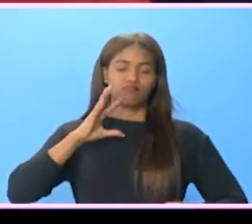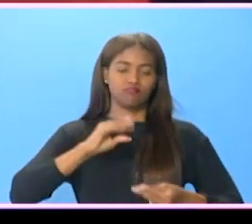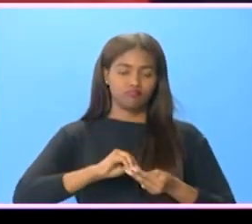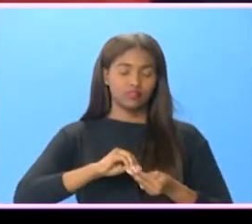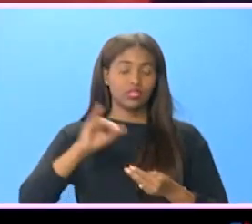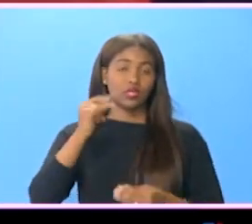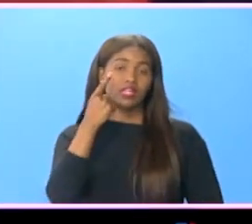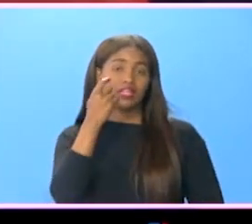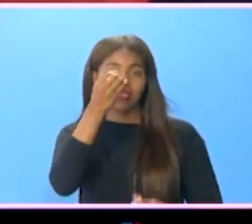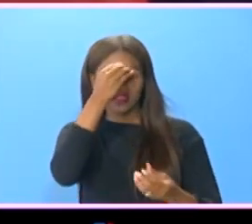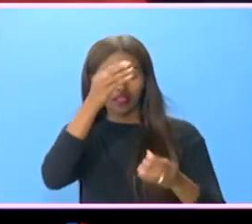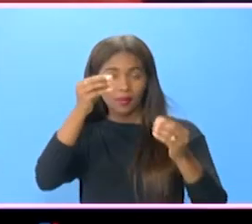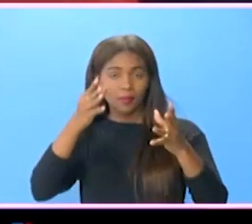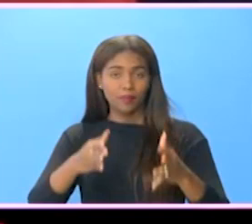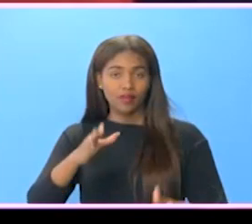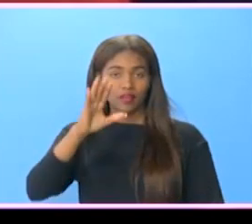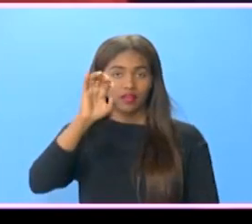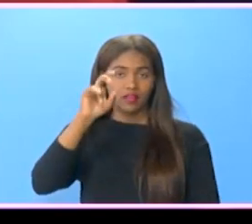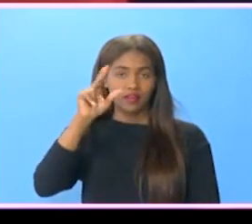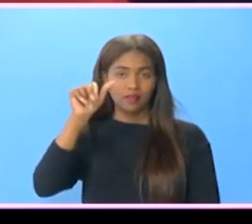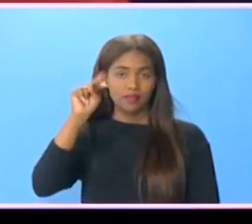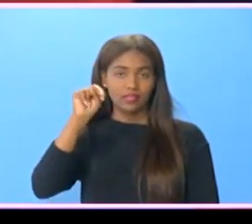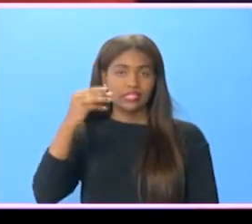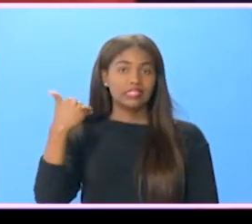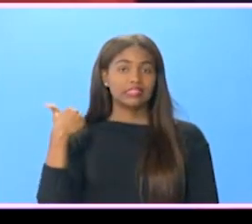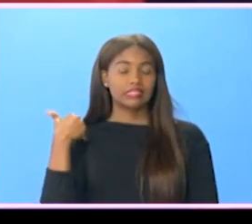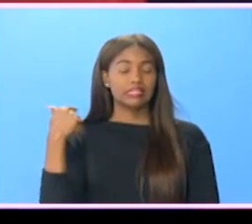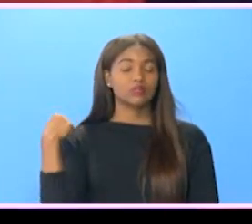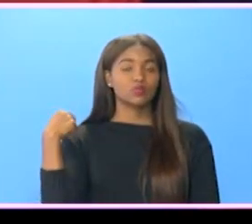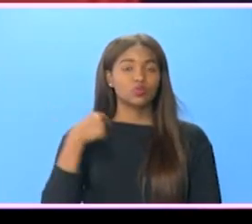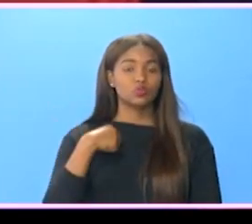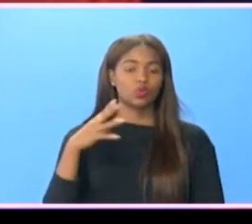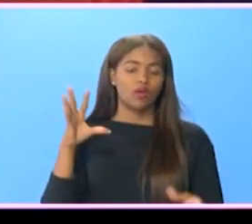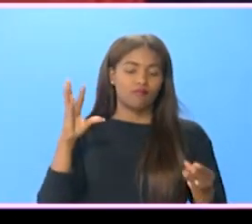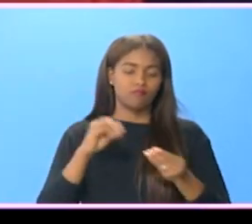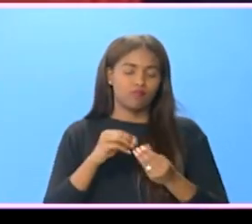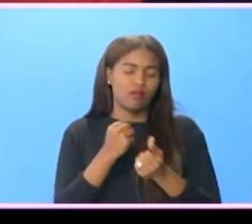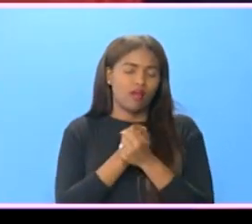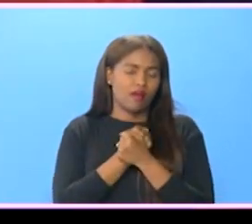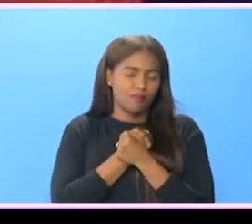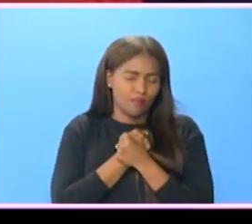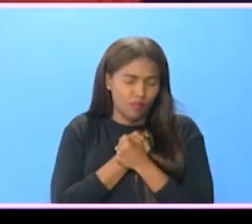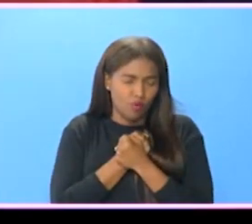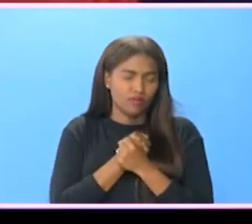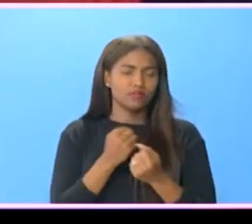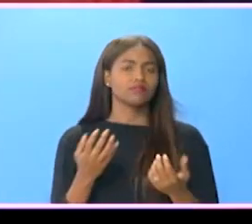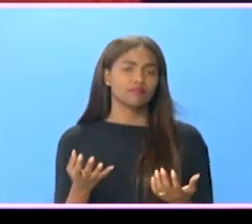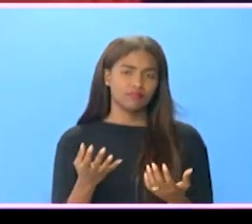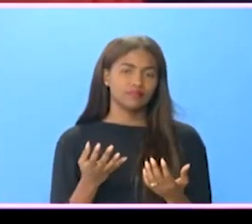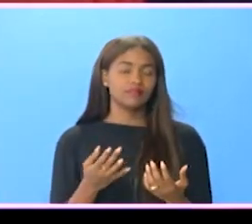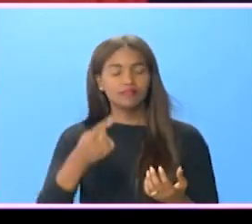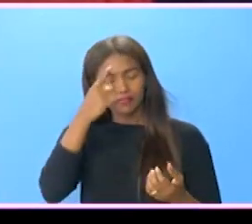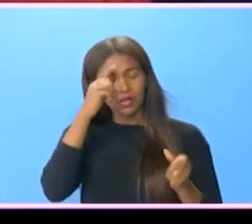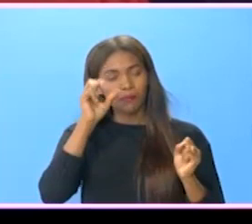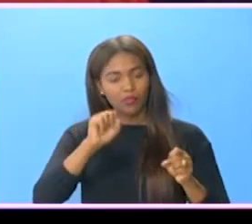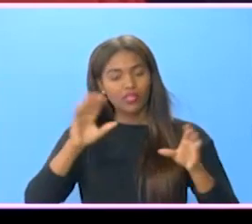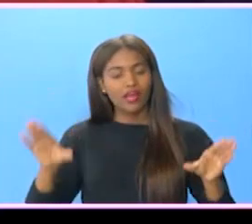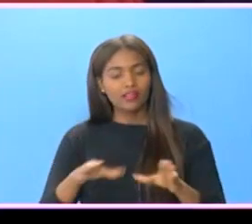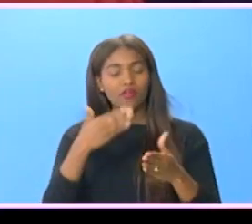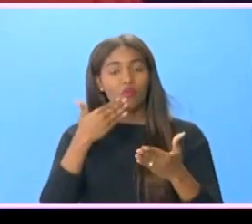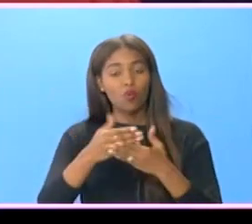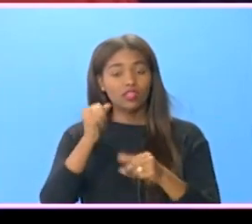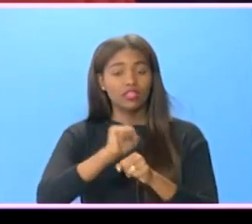decía la maestra Carmen, tiene uno que estar lleno de amor, de dedicación, de pasión, para poder hacer una